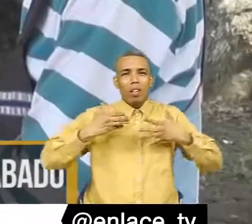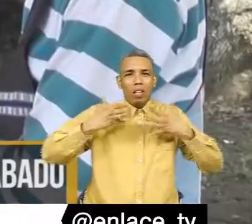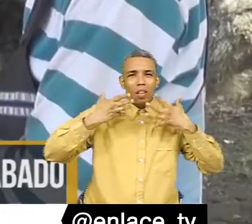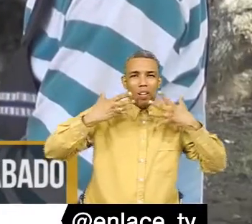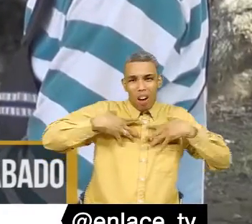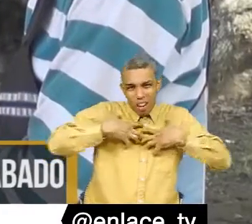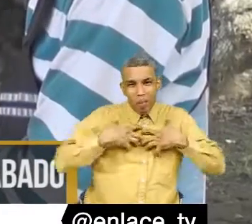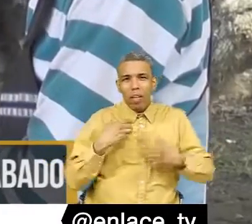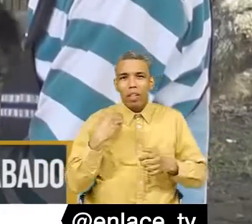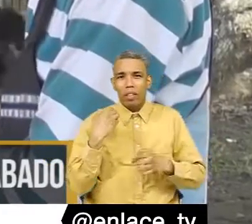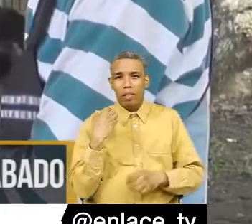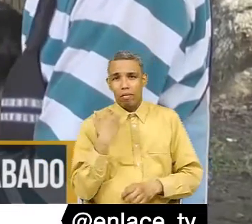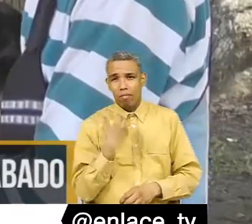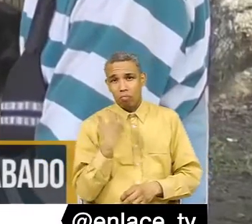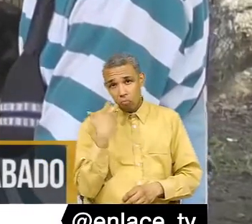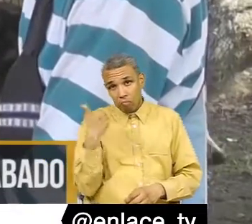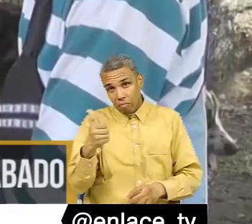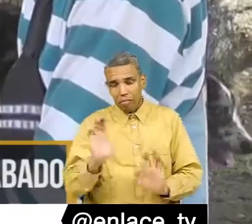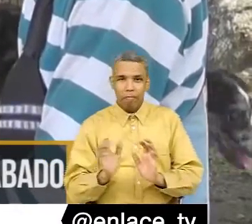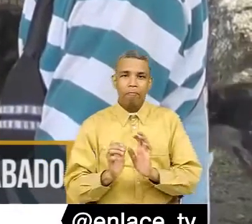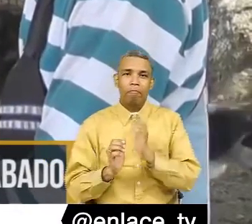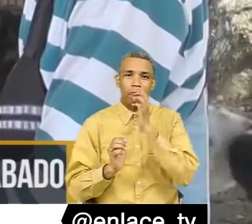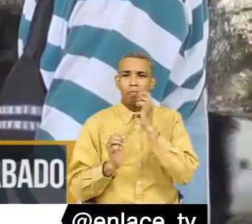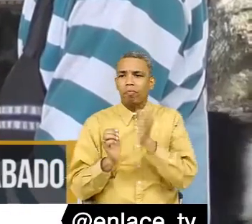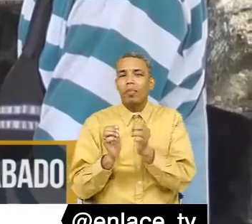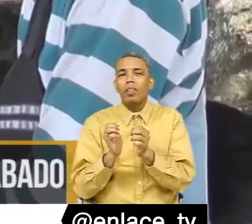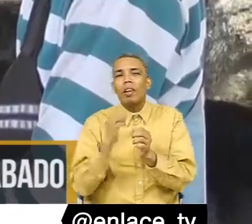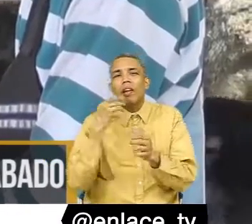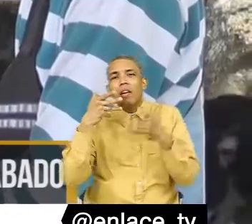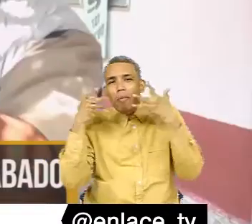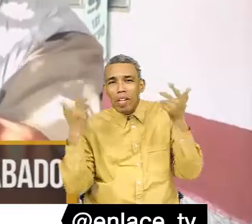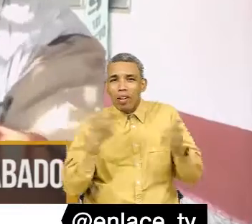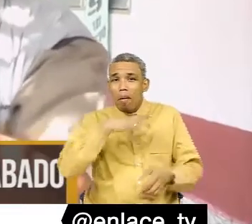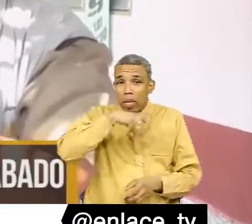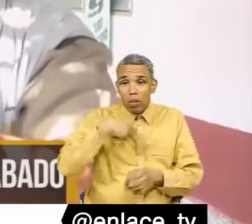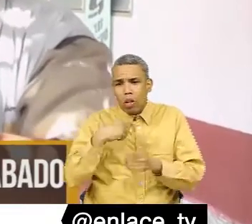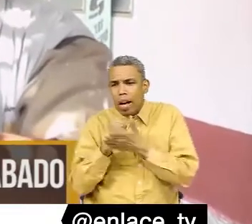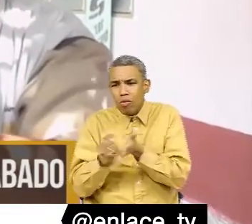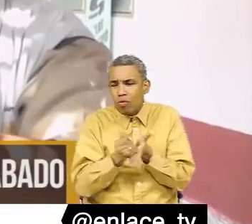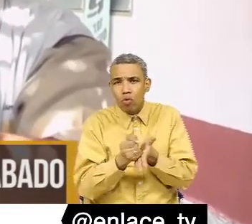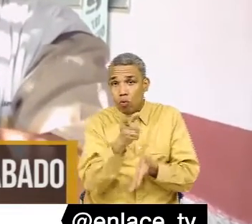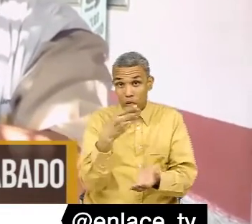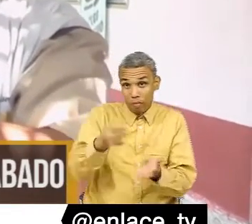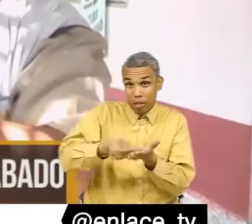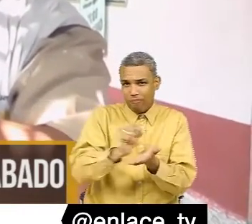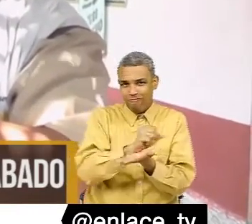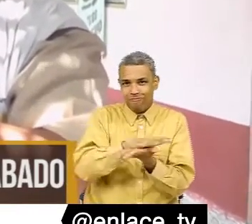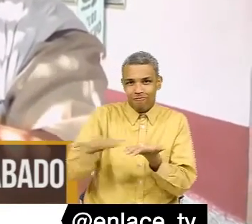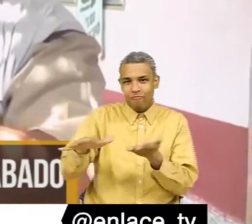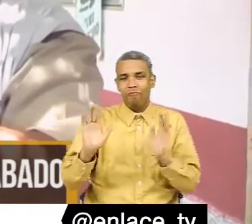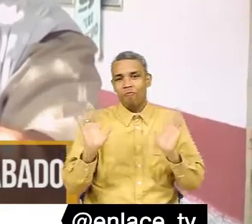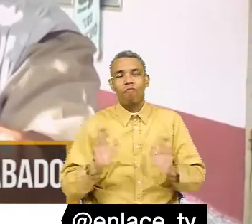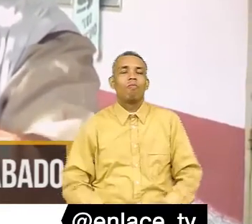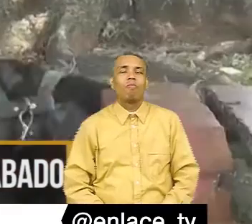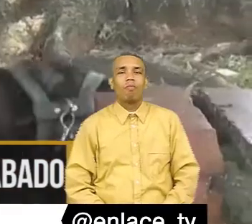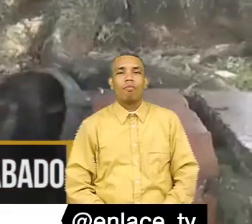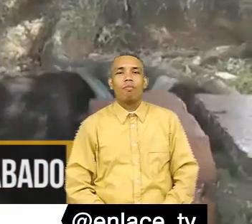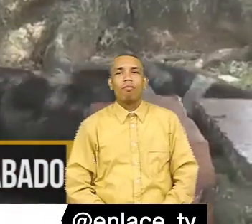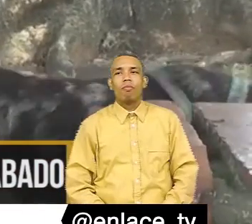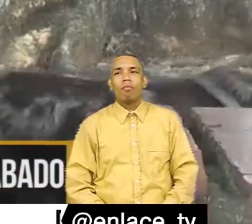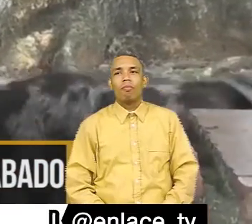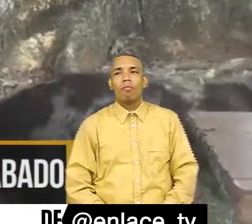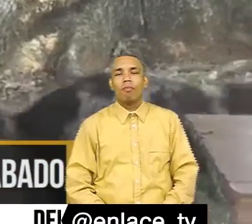Los servicios a ofrecerse se harán de forma gratuita y durante la jornada se impulsará en este sector la campaña educativa de protección animal.